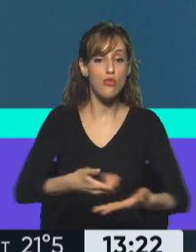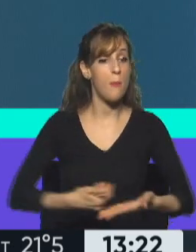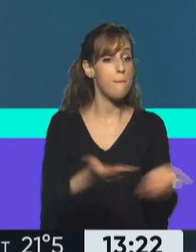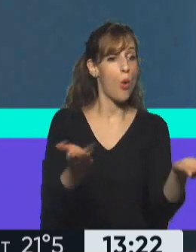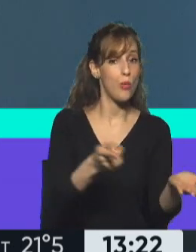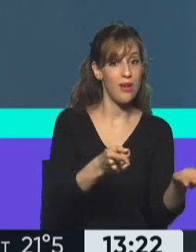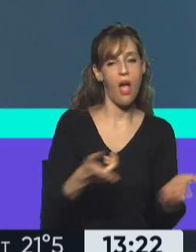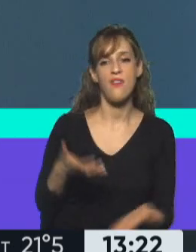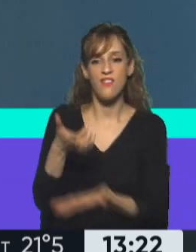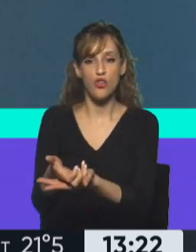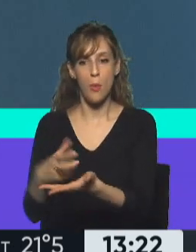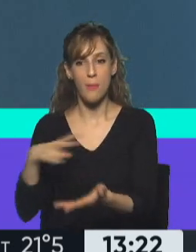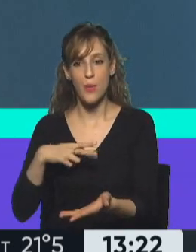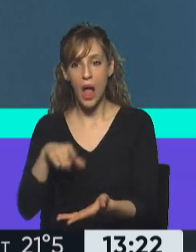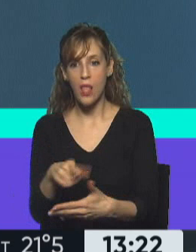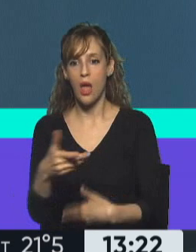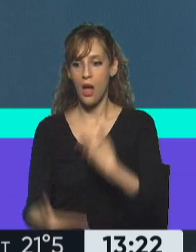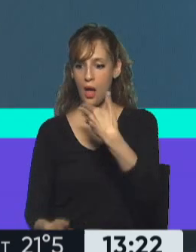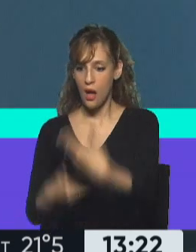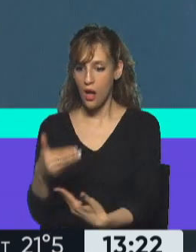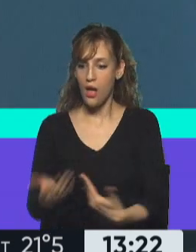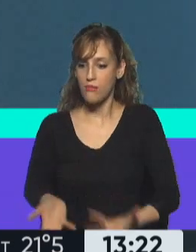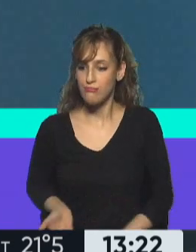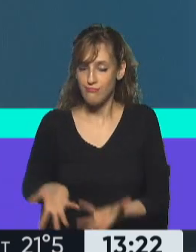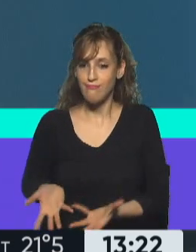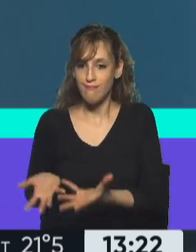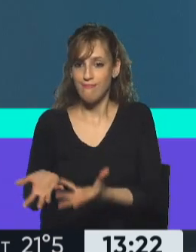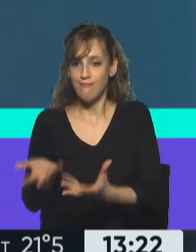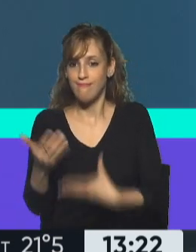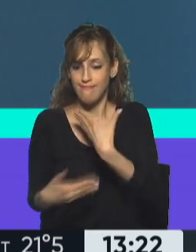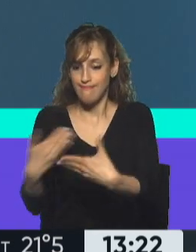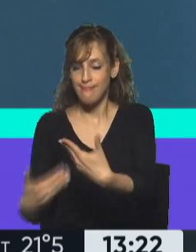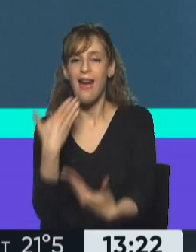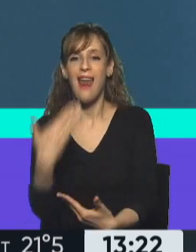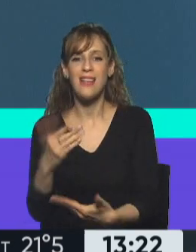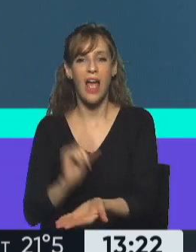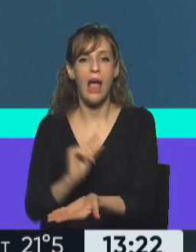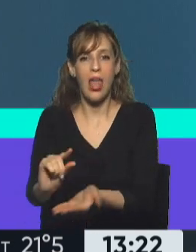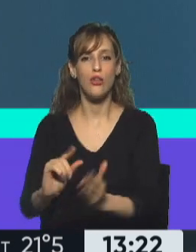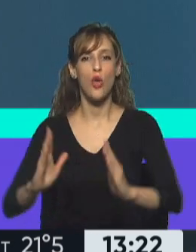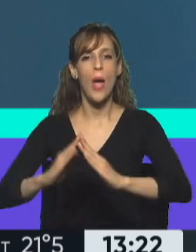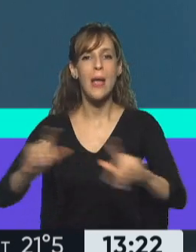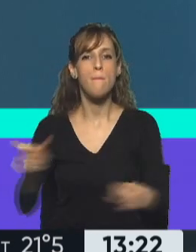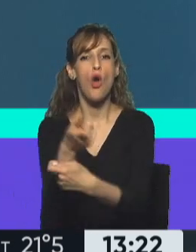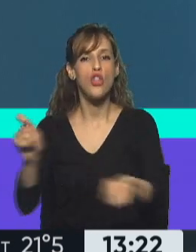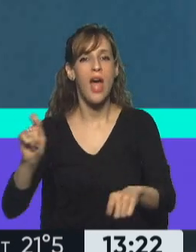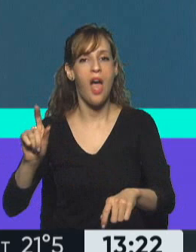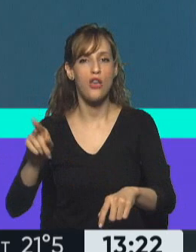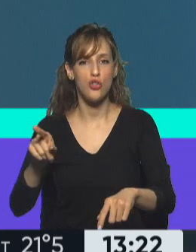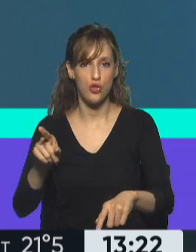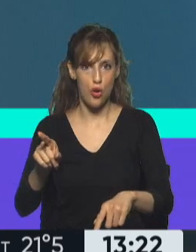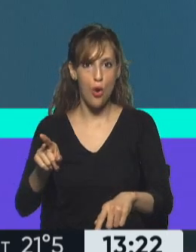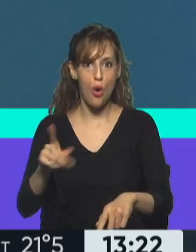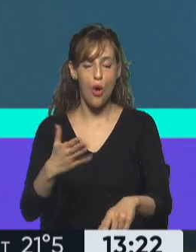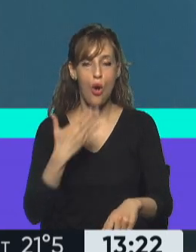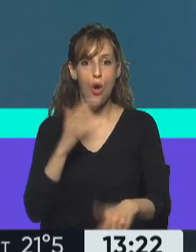términos residenciales logramos motorizarla a través de lo que ustedes ponen acá, créditos hipotecarios, que es una gran deuda pendiente de los